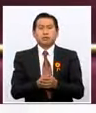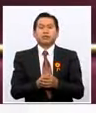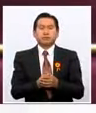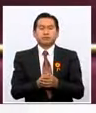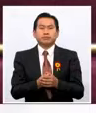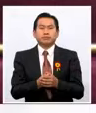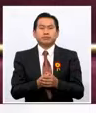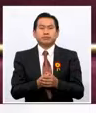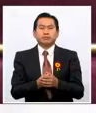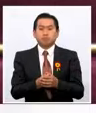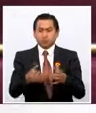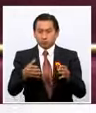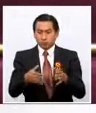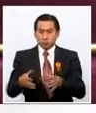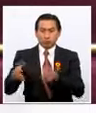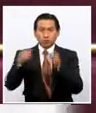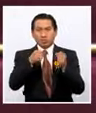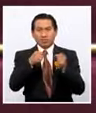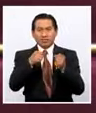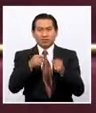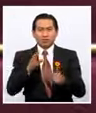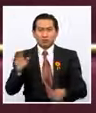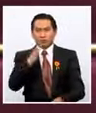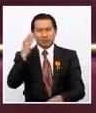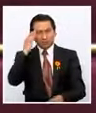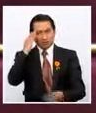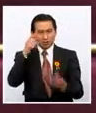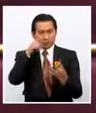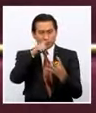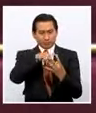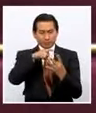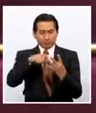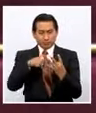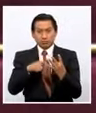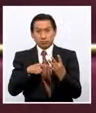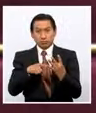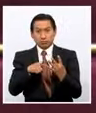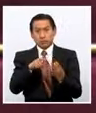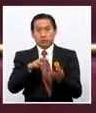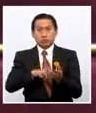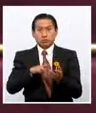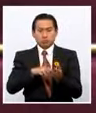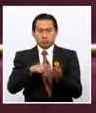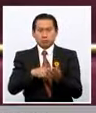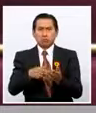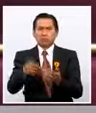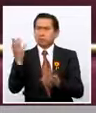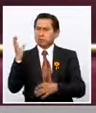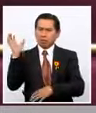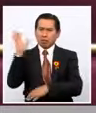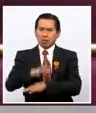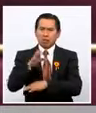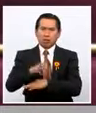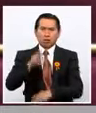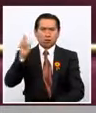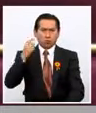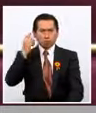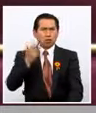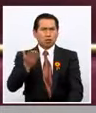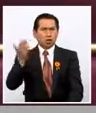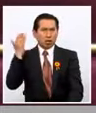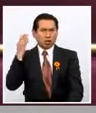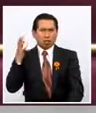todos estos poderes como saben fueron sometidos y avasallados en el anterior régimen